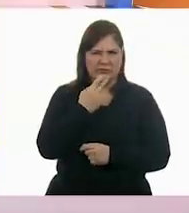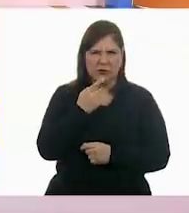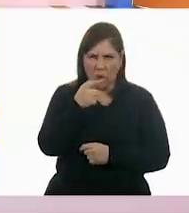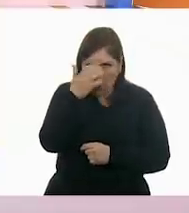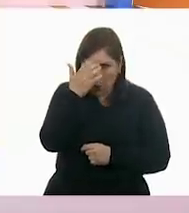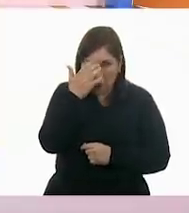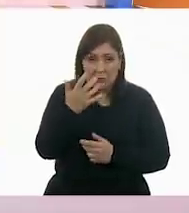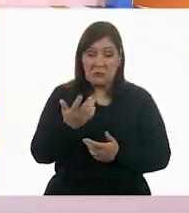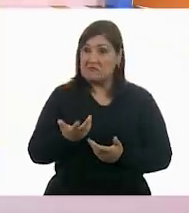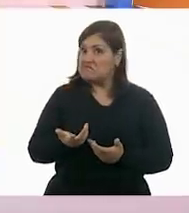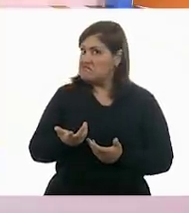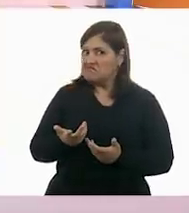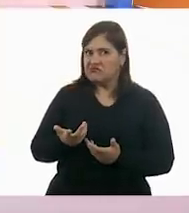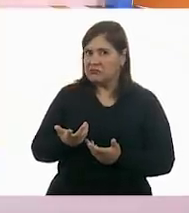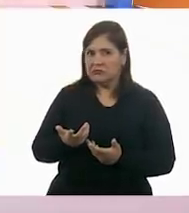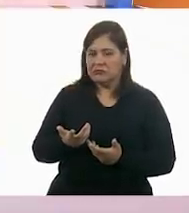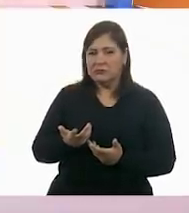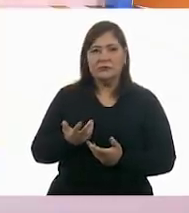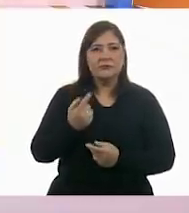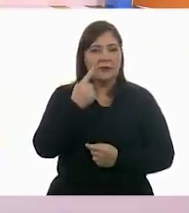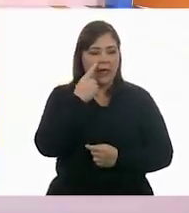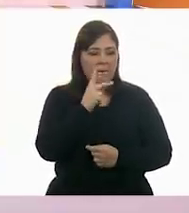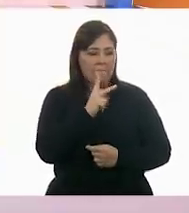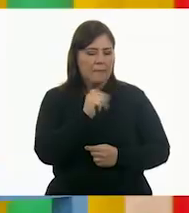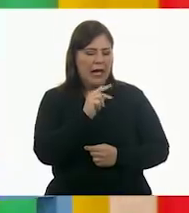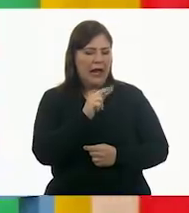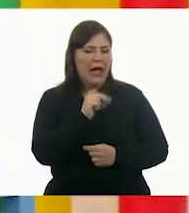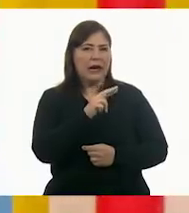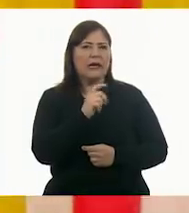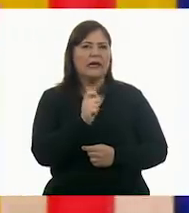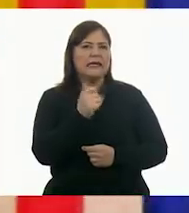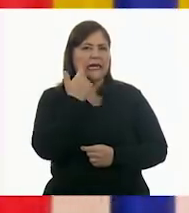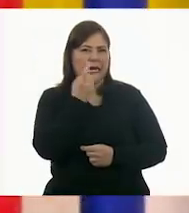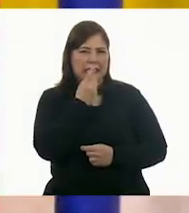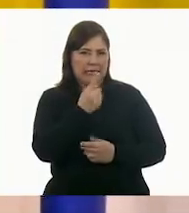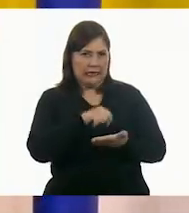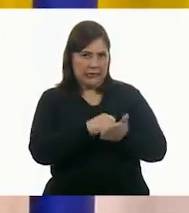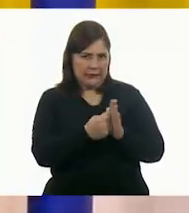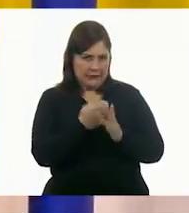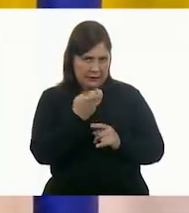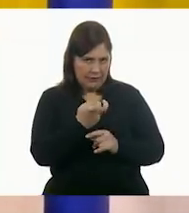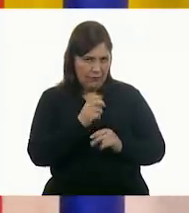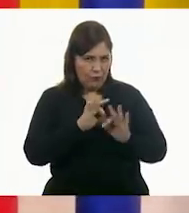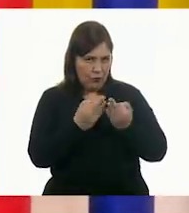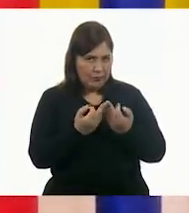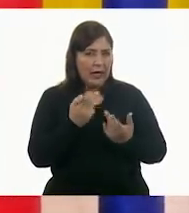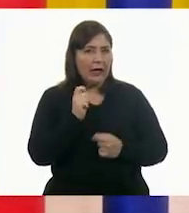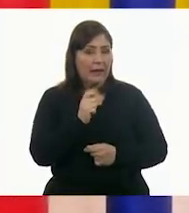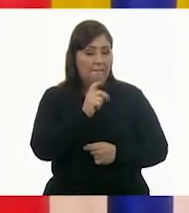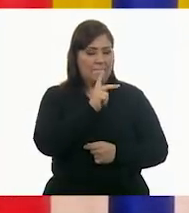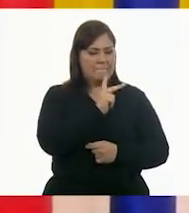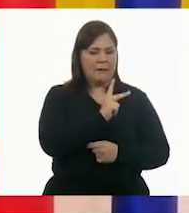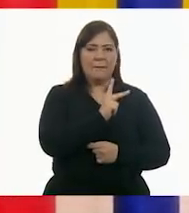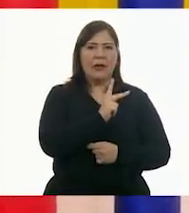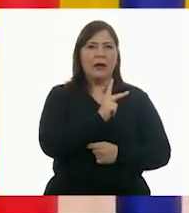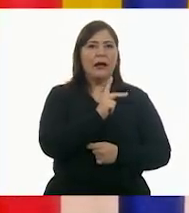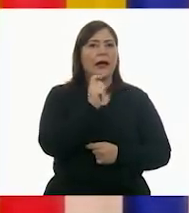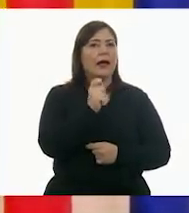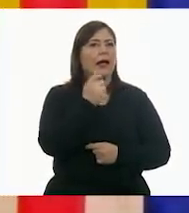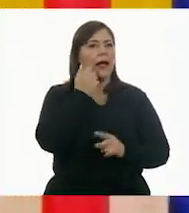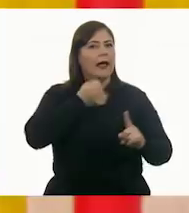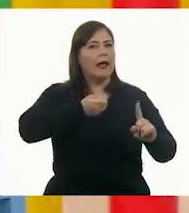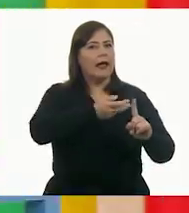esa técnica? La técnica de parar. Fíjate bien. Pusimos las letras. La P